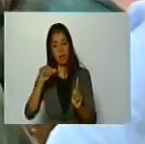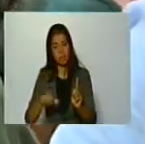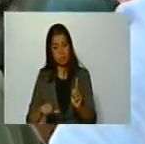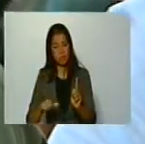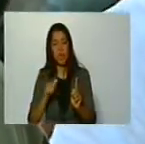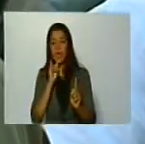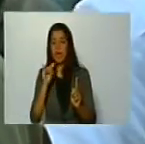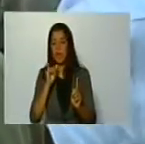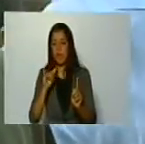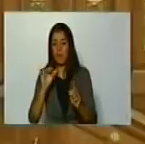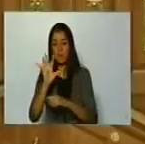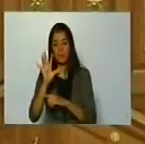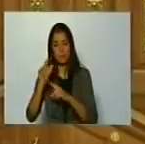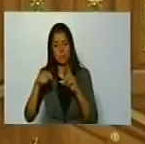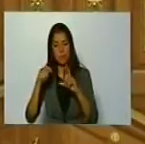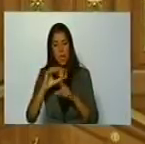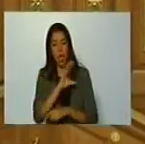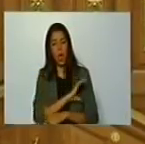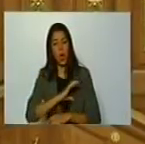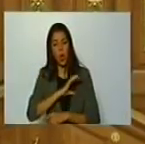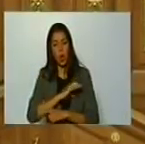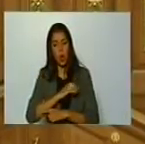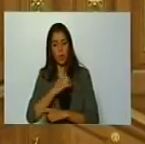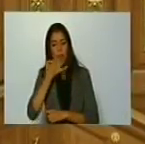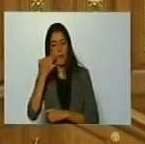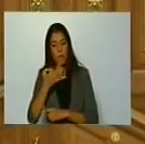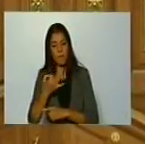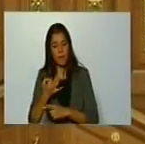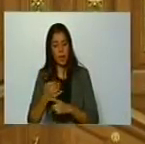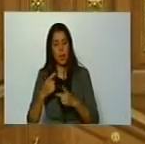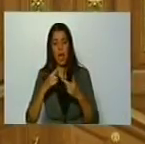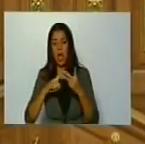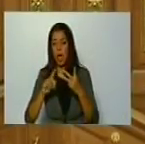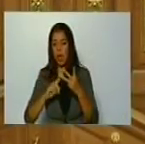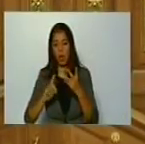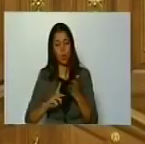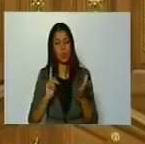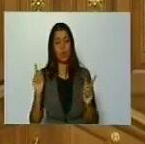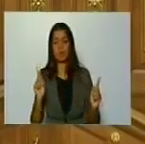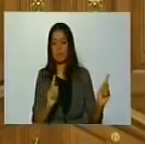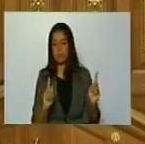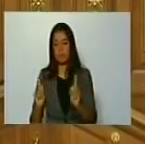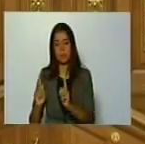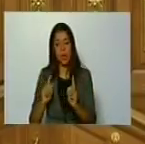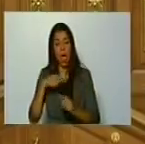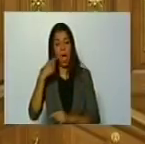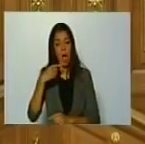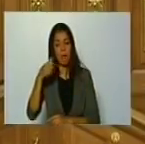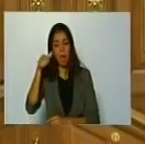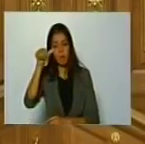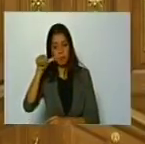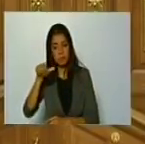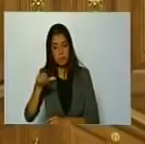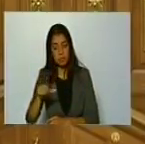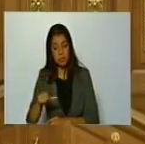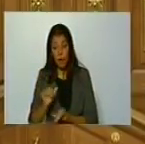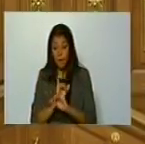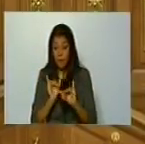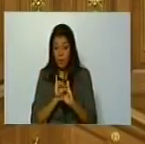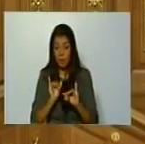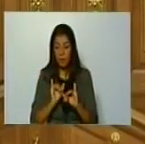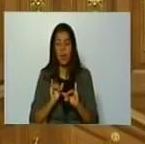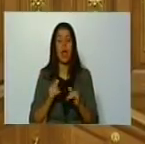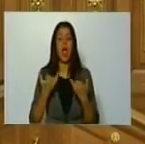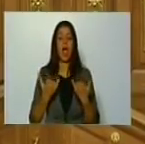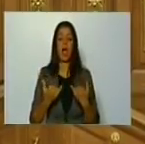información que trajo la Comisión de la Verdad y con los aportes de los constituyentes, quiero hablarle a todos los